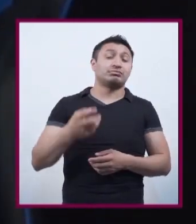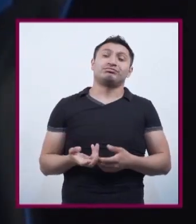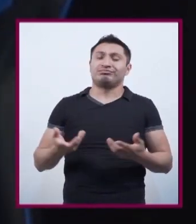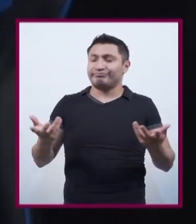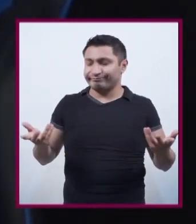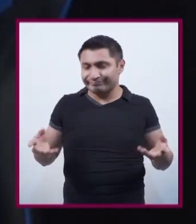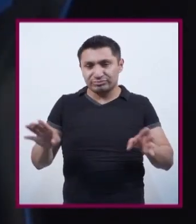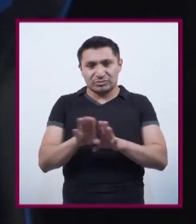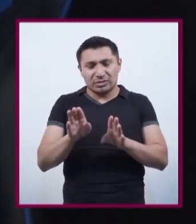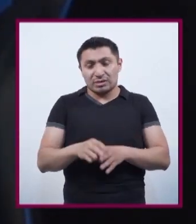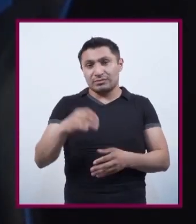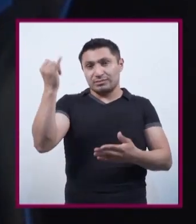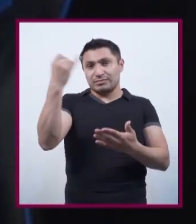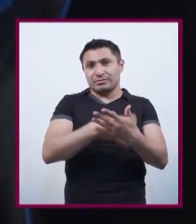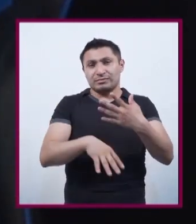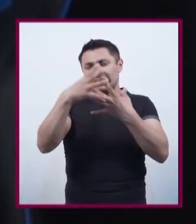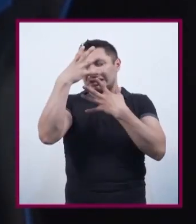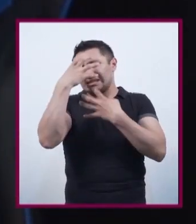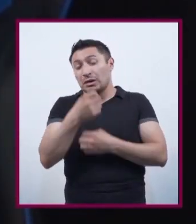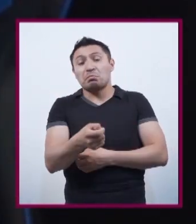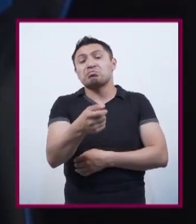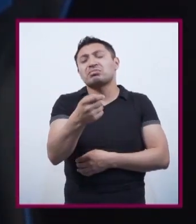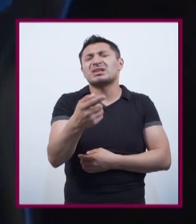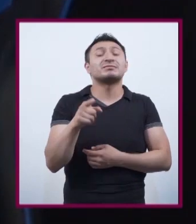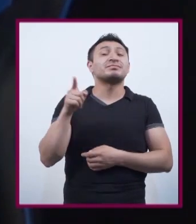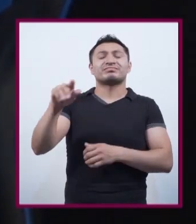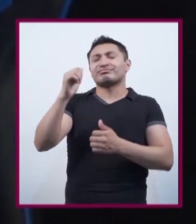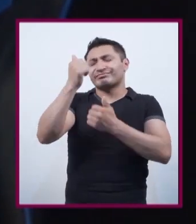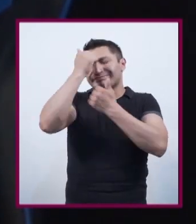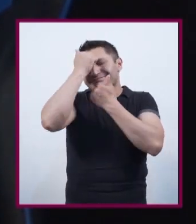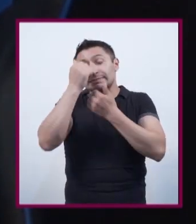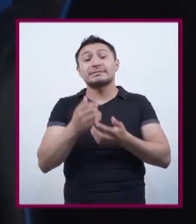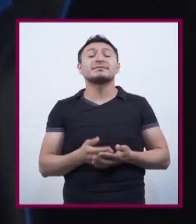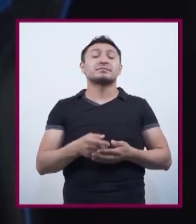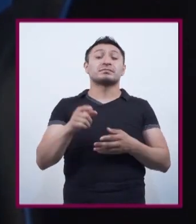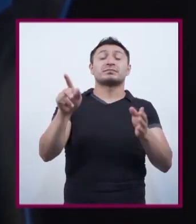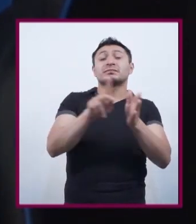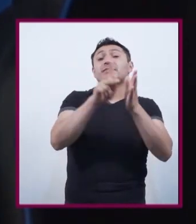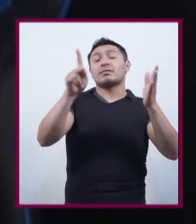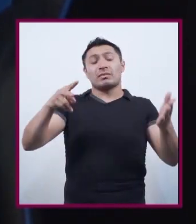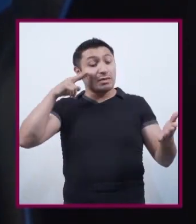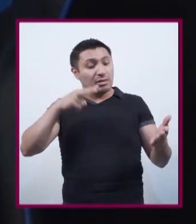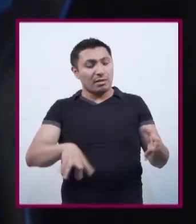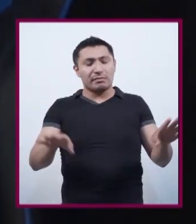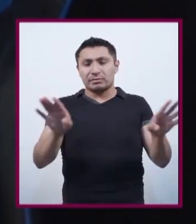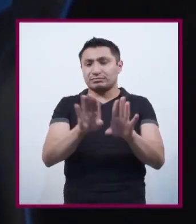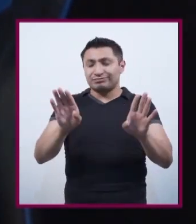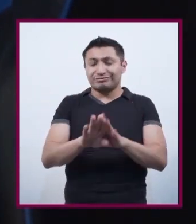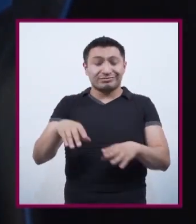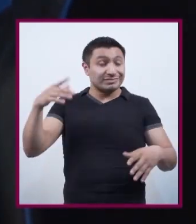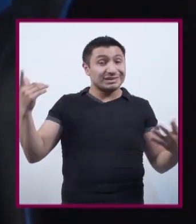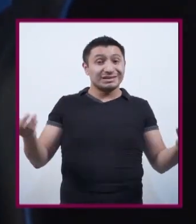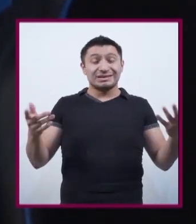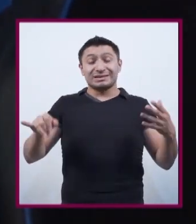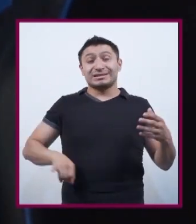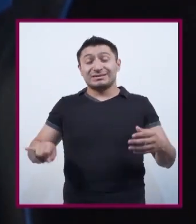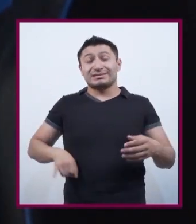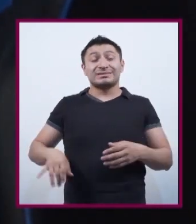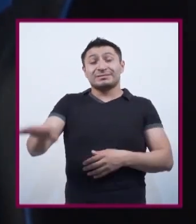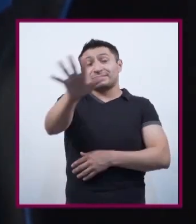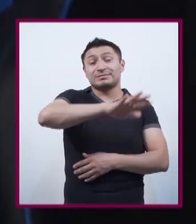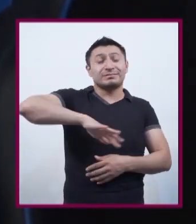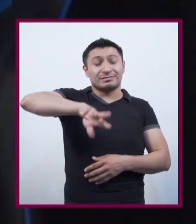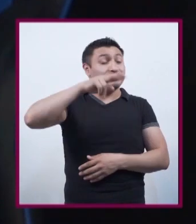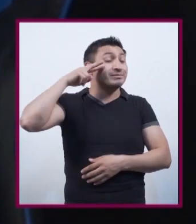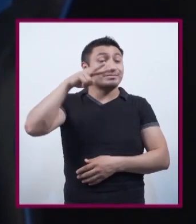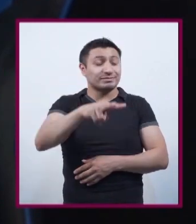esta imagen de poco arrepentimiento que mostraba Luis Romero a través de los periódicos generó una fiebre en muchos habitantes de la ciudad